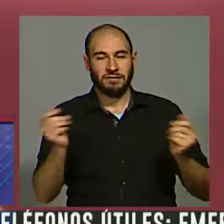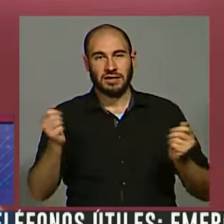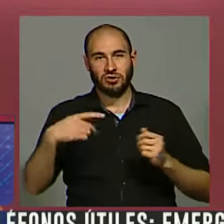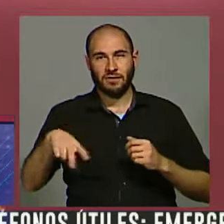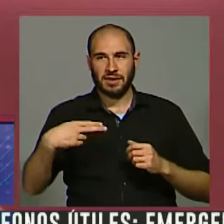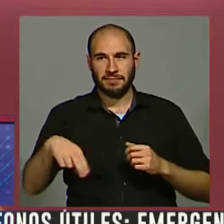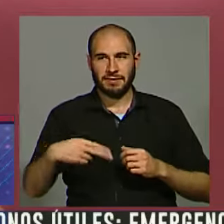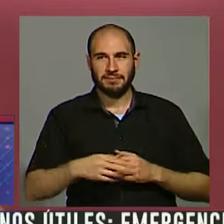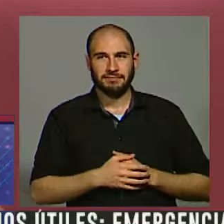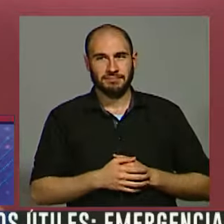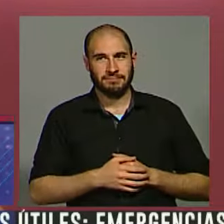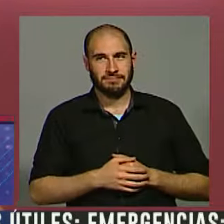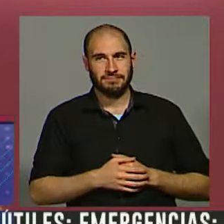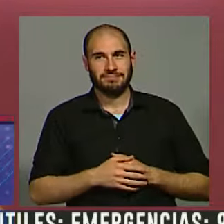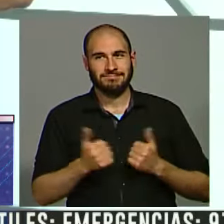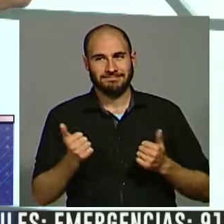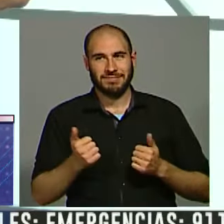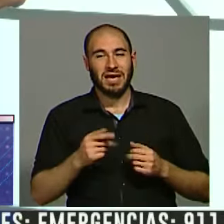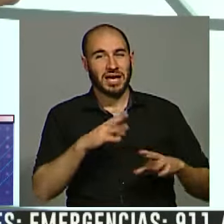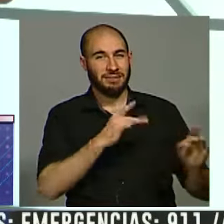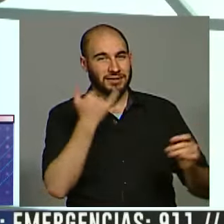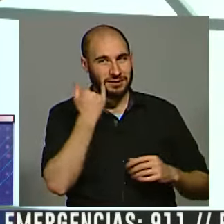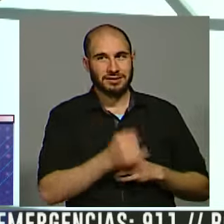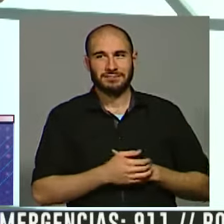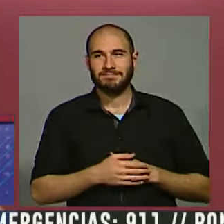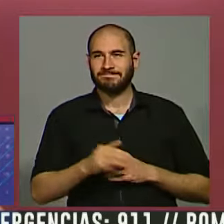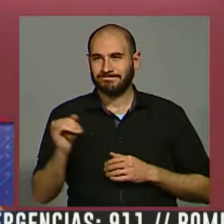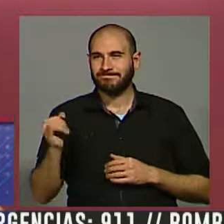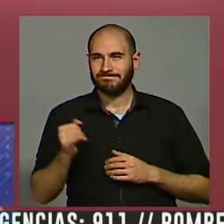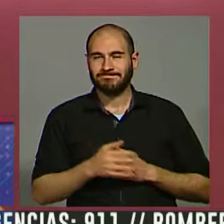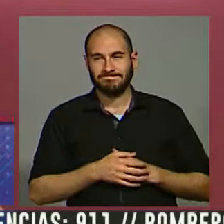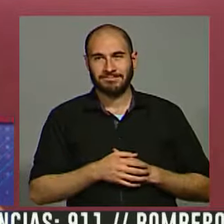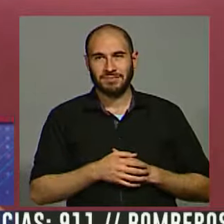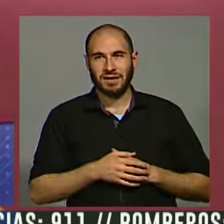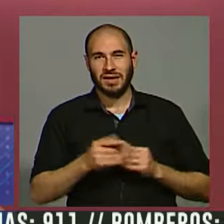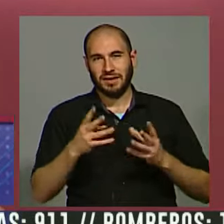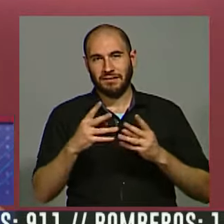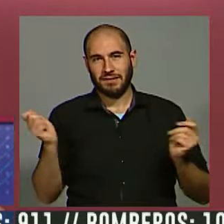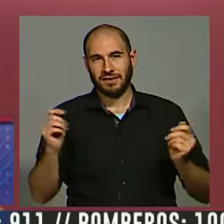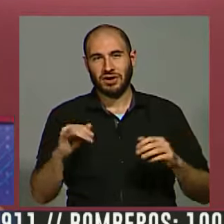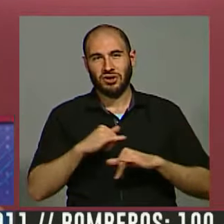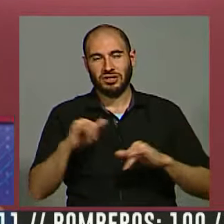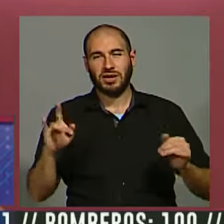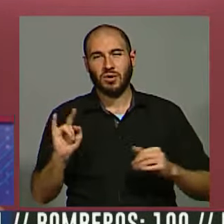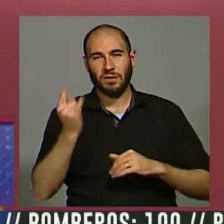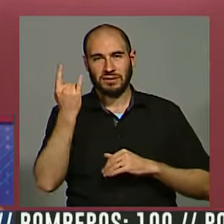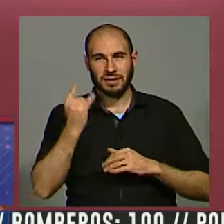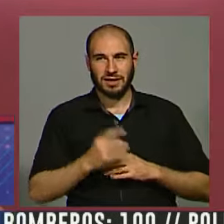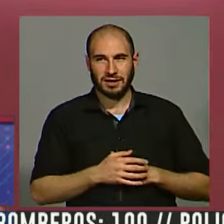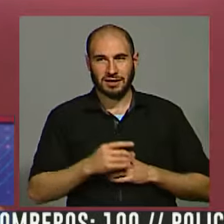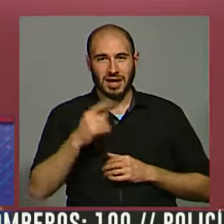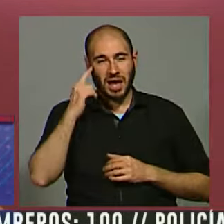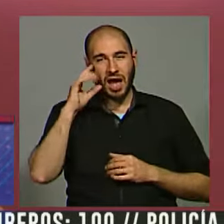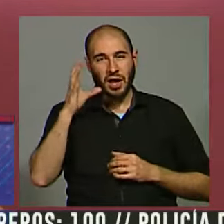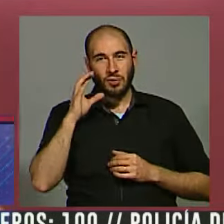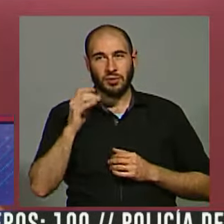noviembre. Bueno, bien. La invitación ya está hecha entonces. Está hecha la invitación. Está hecha. Bueno, damos por finalizadas las noticias universitarias. Recuerden